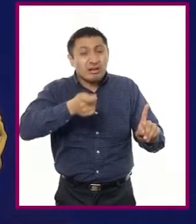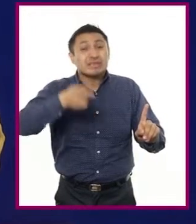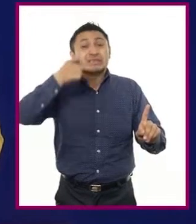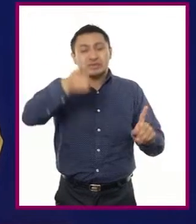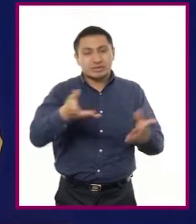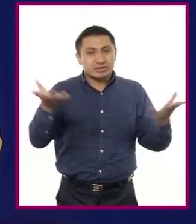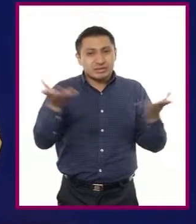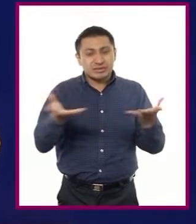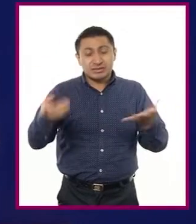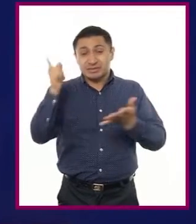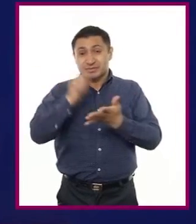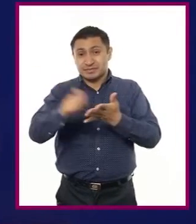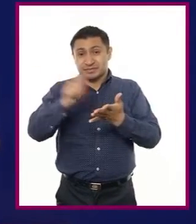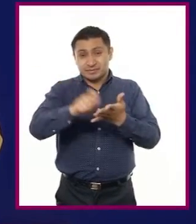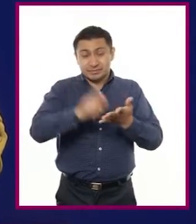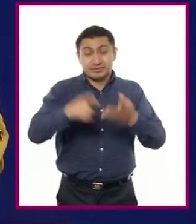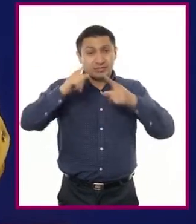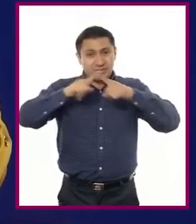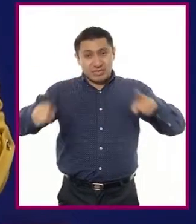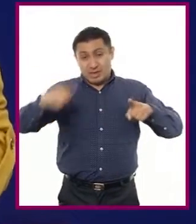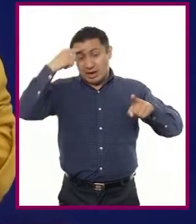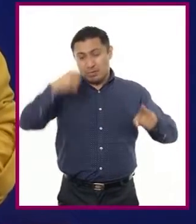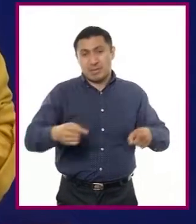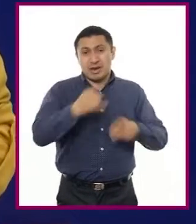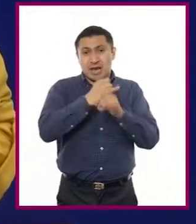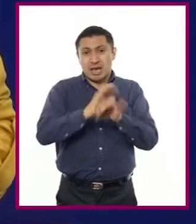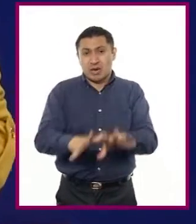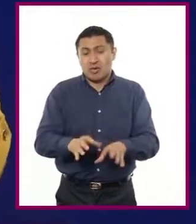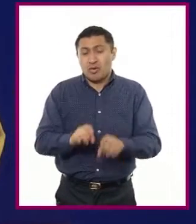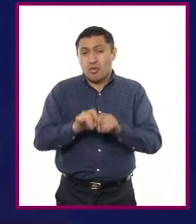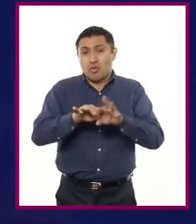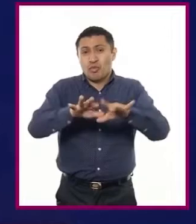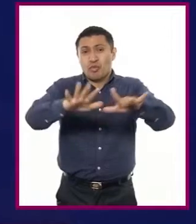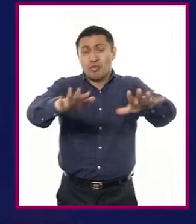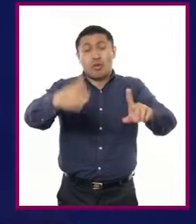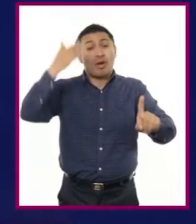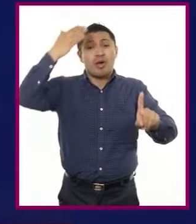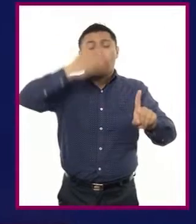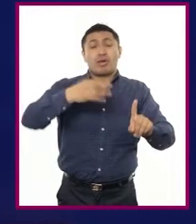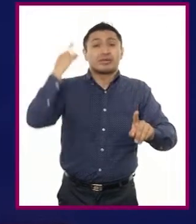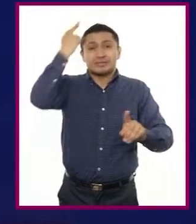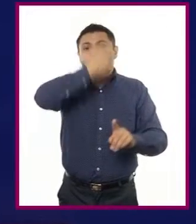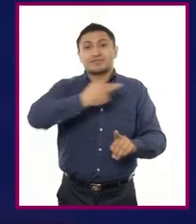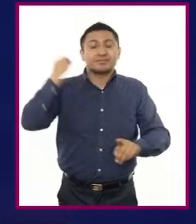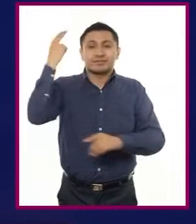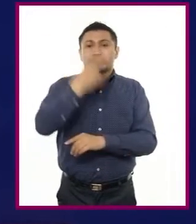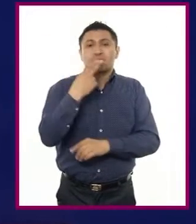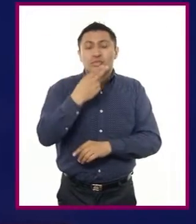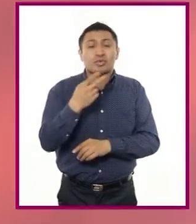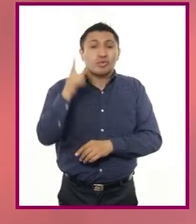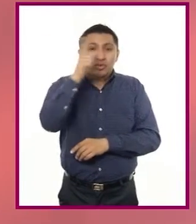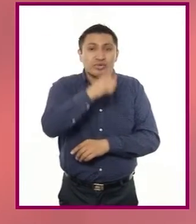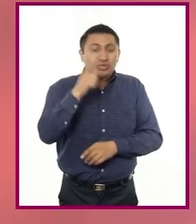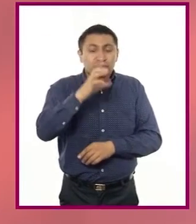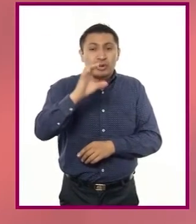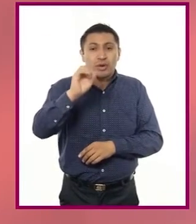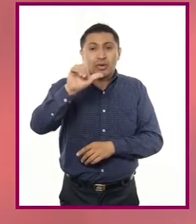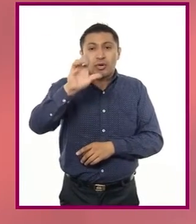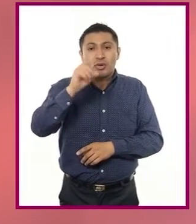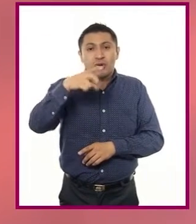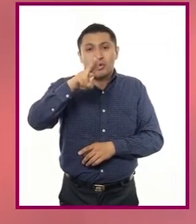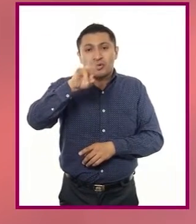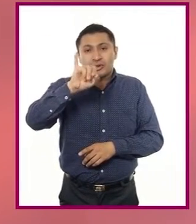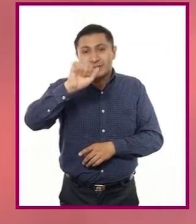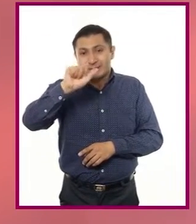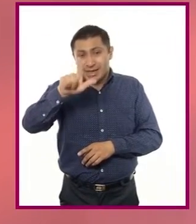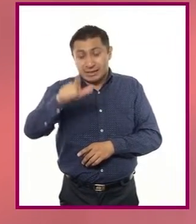textos para difundir información, con el propósito de revisar el uso del lenguaje coloquial. Anoten en